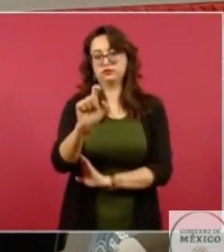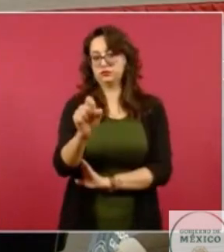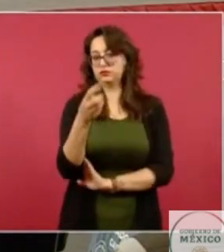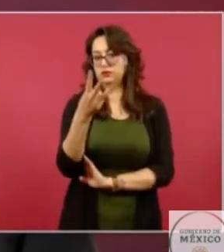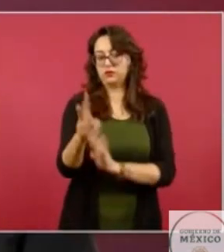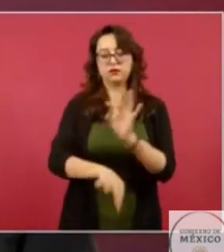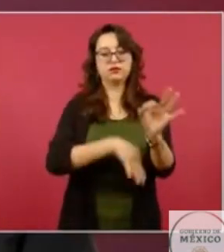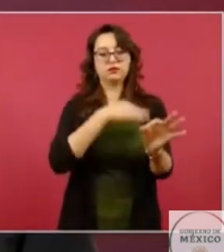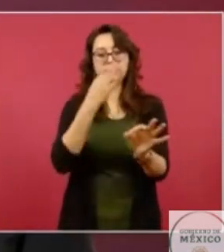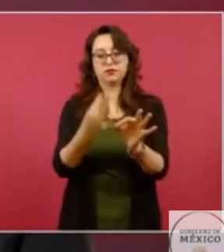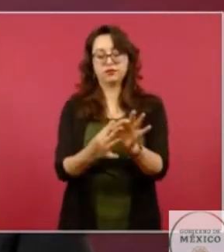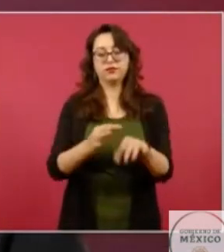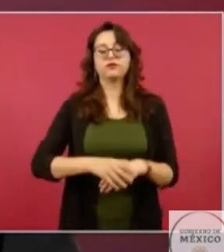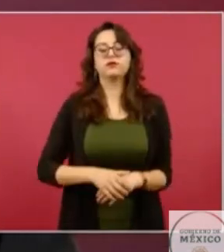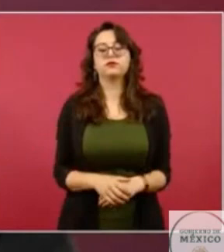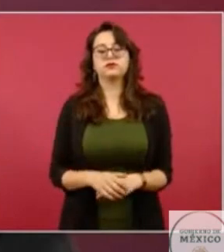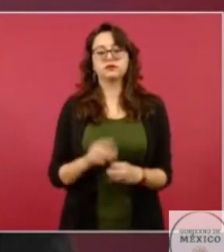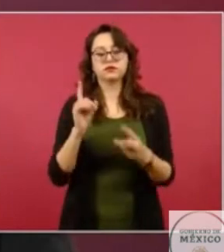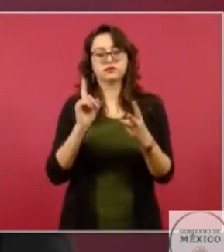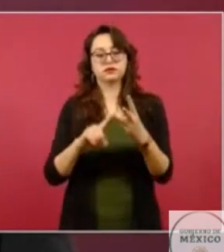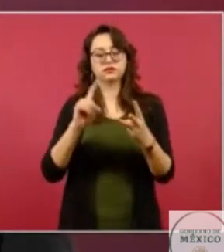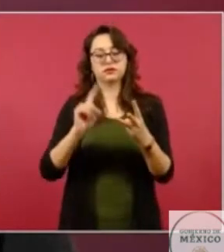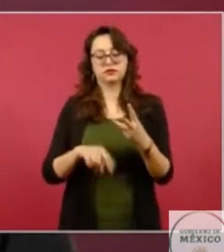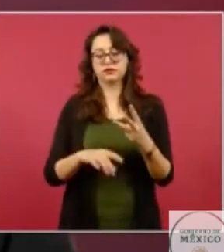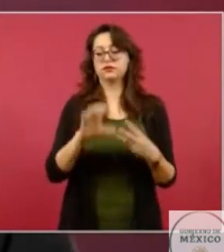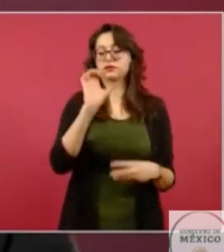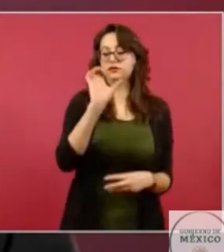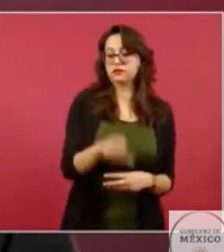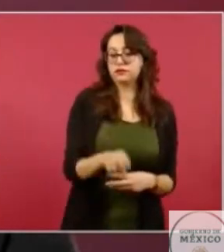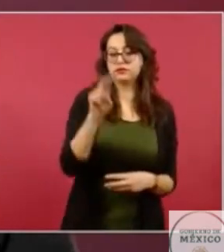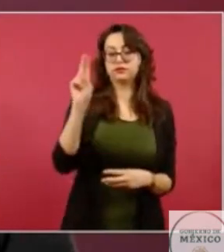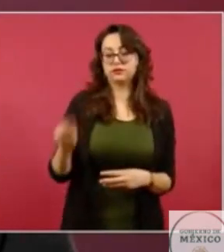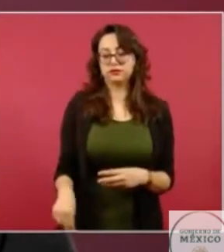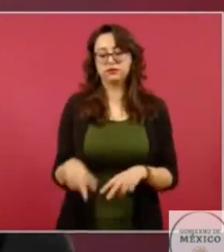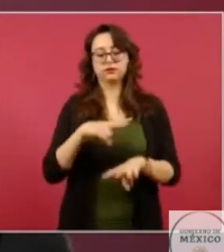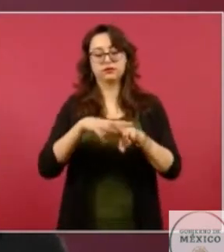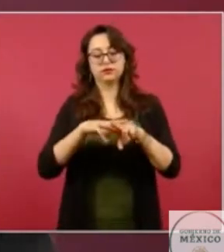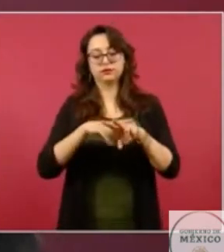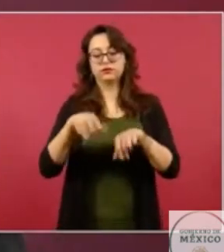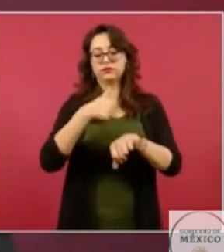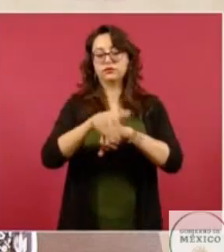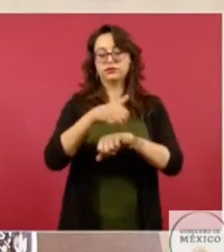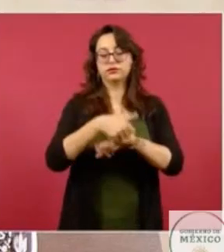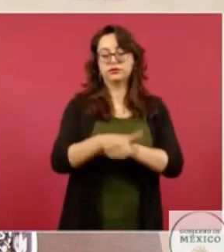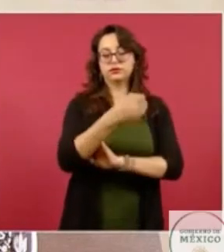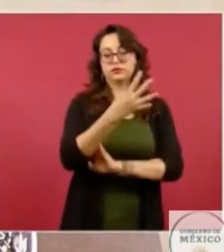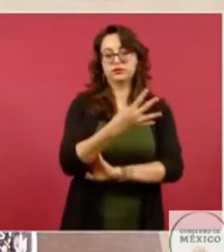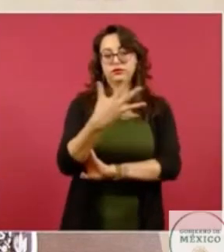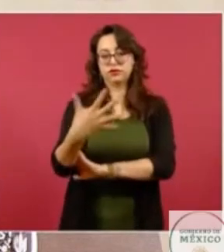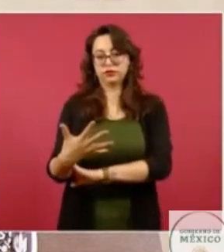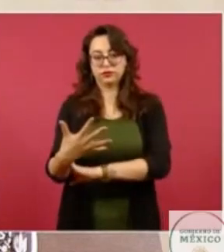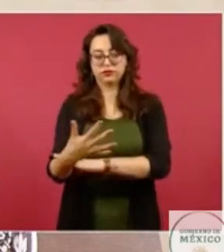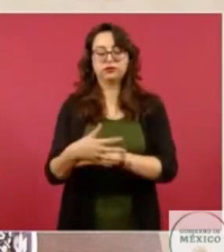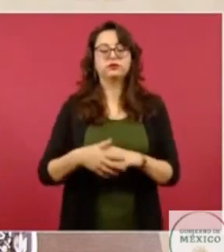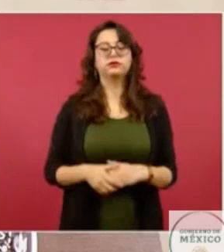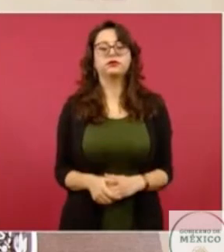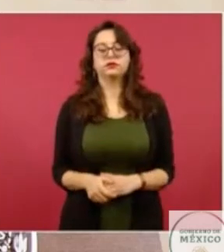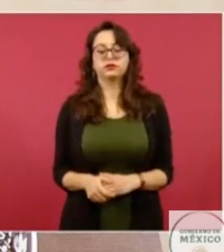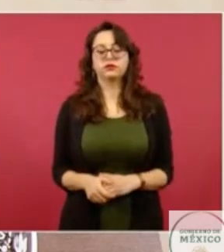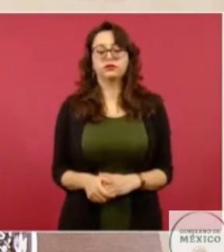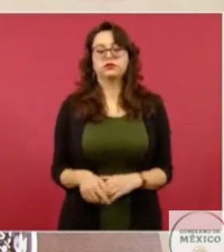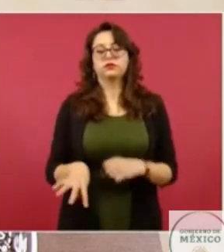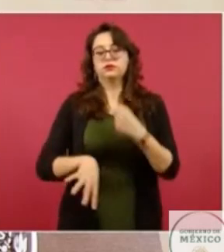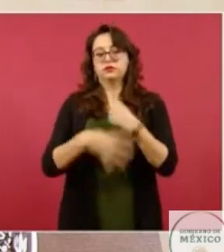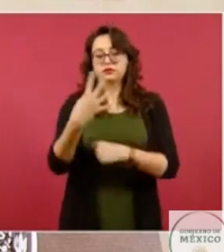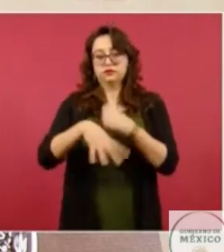3, denominado Cancún, tramos 4 y 5 del tren, brindará suministro a